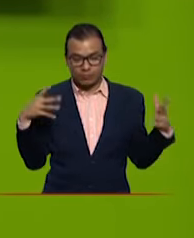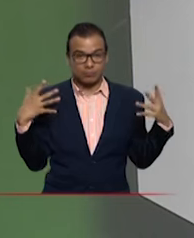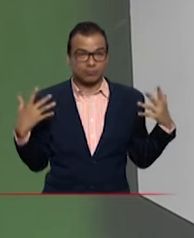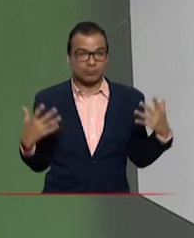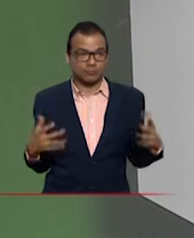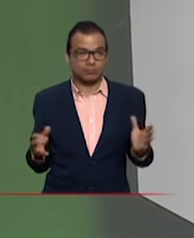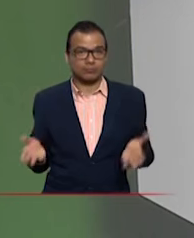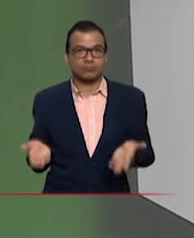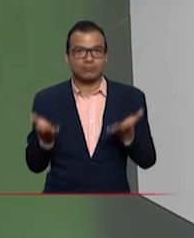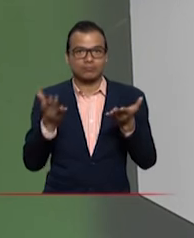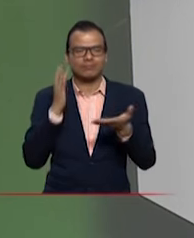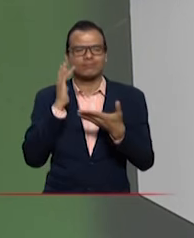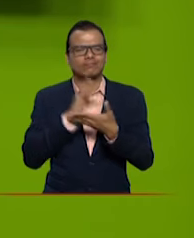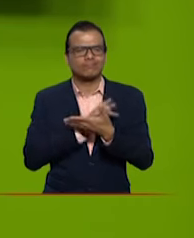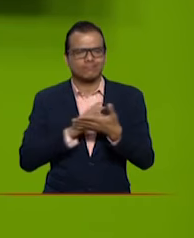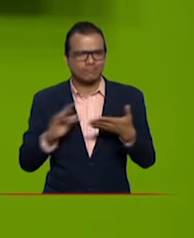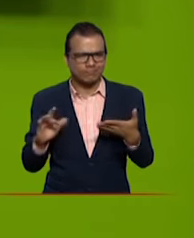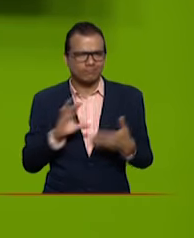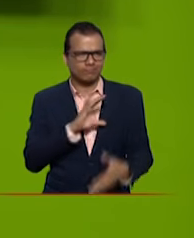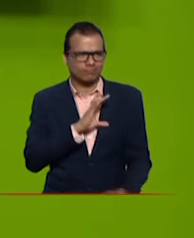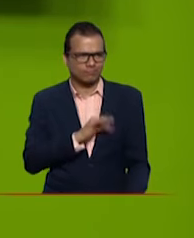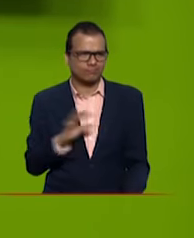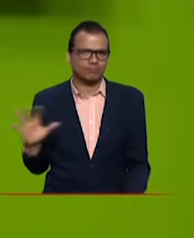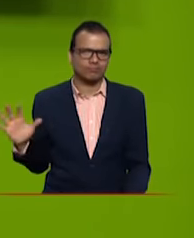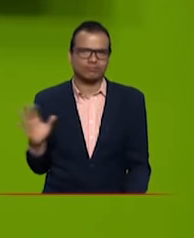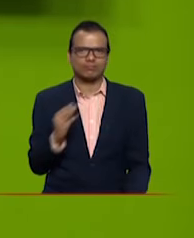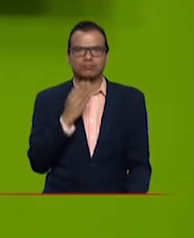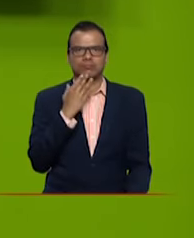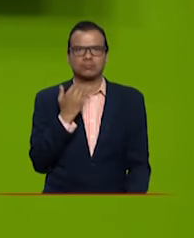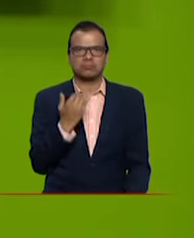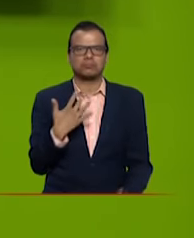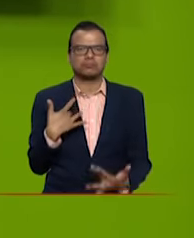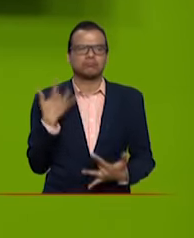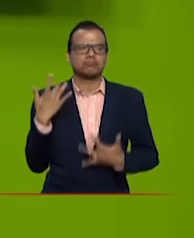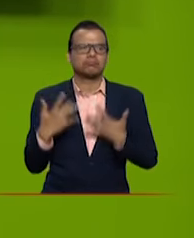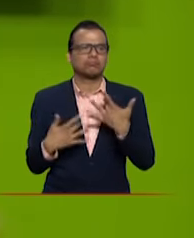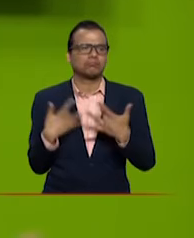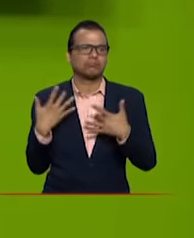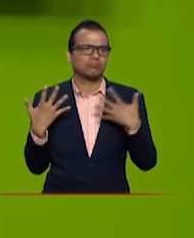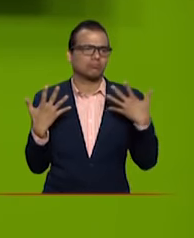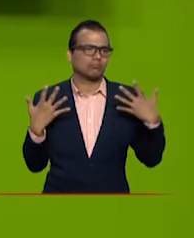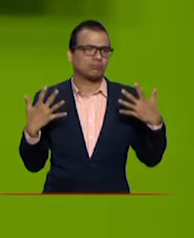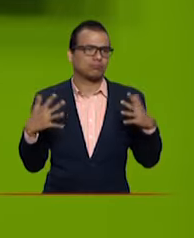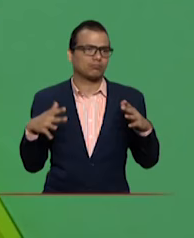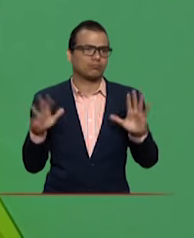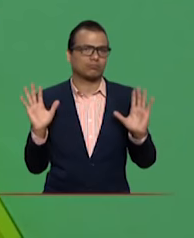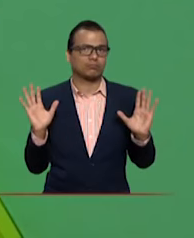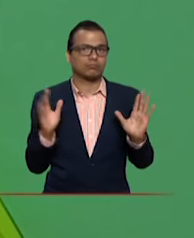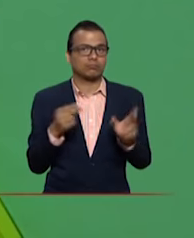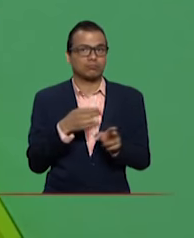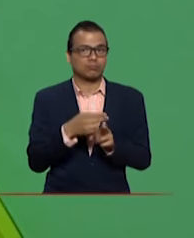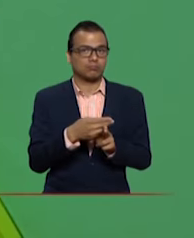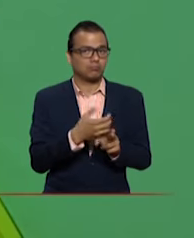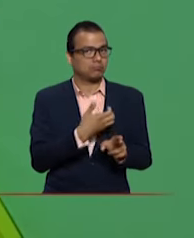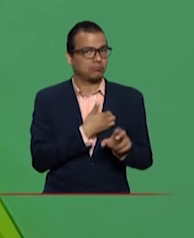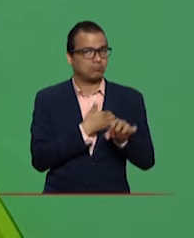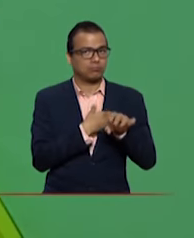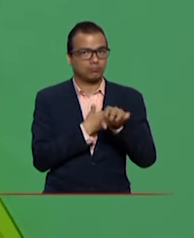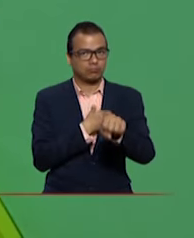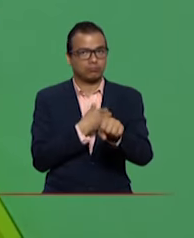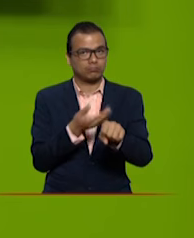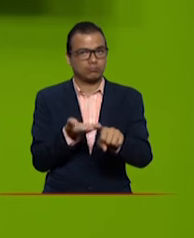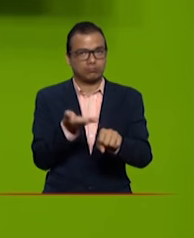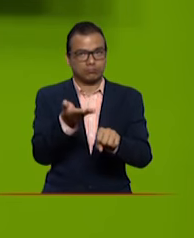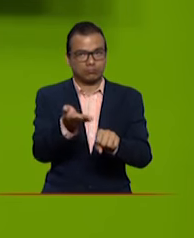para la ciudad, para que todo el mundo lo disfrute cuando obviamente ya la alcaldía lo abra a disposición de todos los